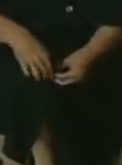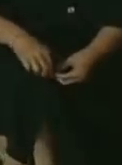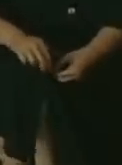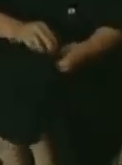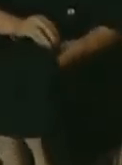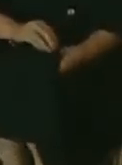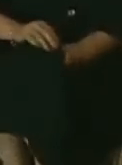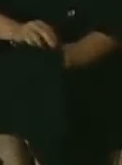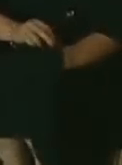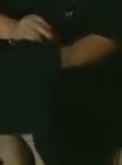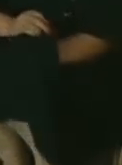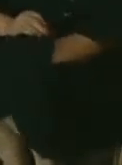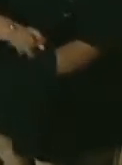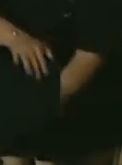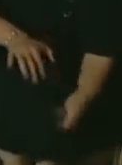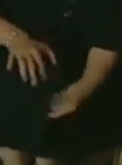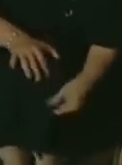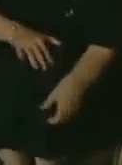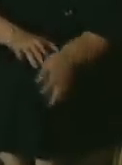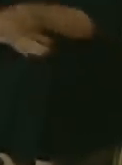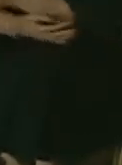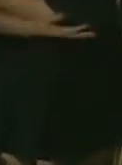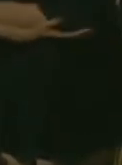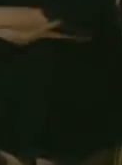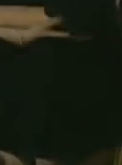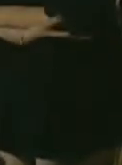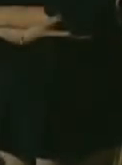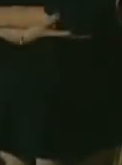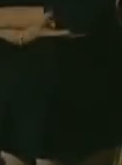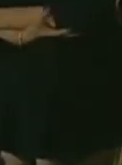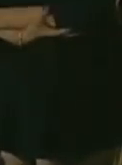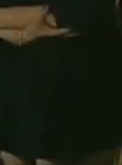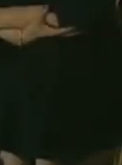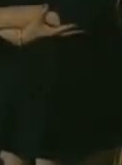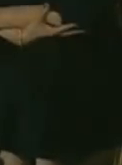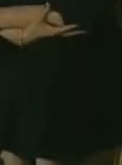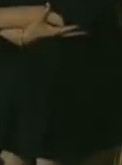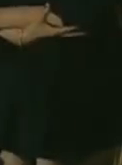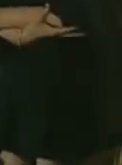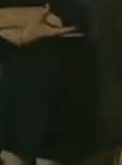a nuestro hermano, camarada, diputado, periodista, Earle Herrera.